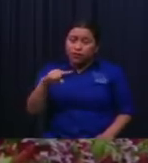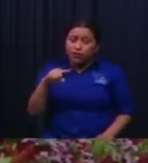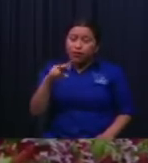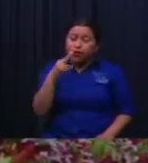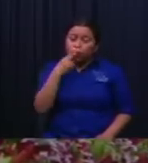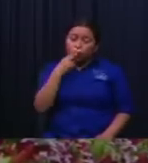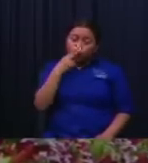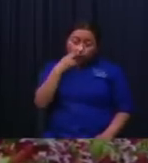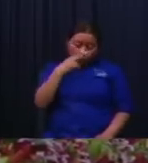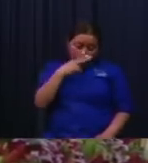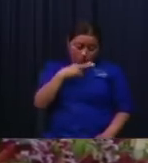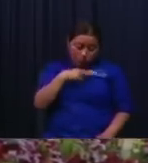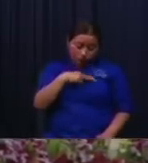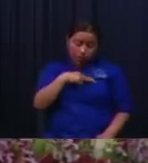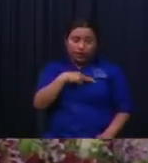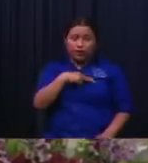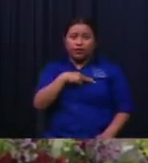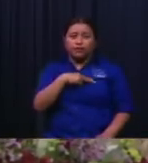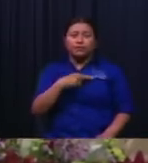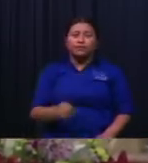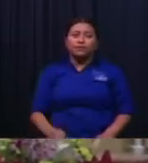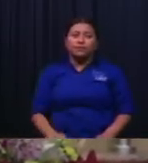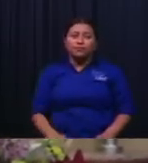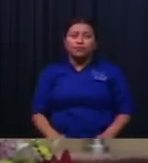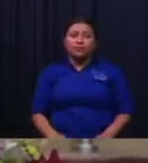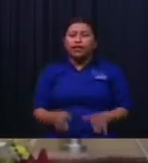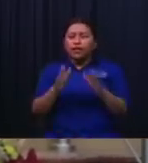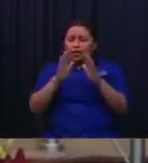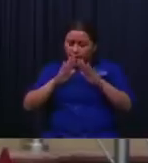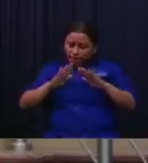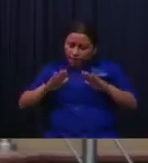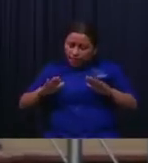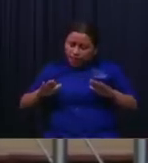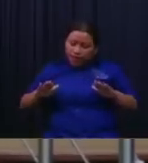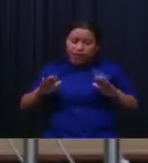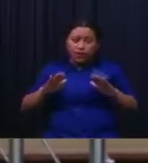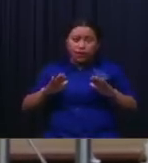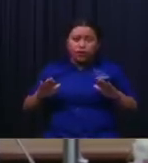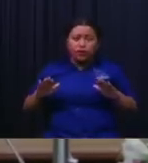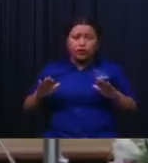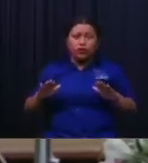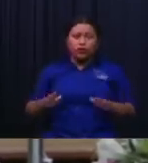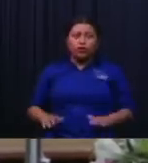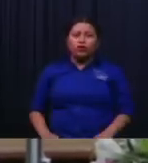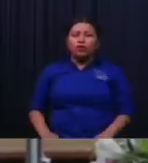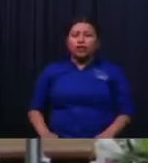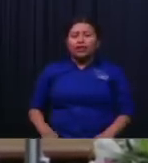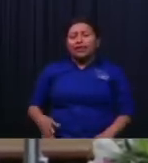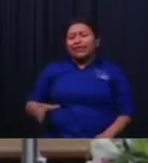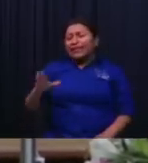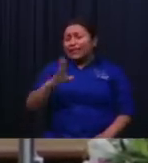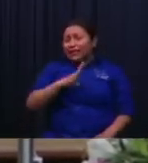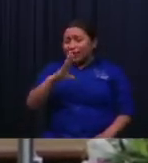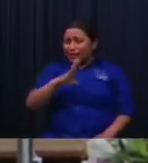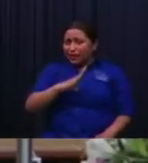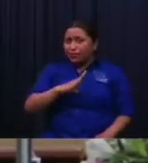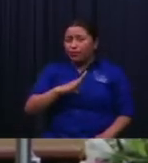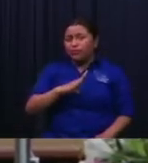manso y humilde. Pero nosotros debemos de alcanzar una humildad, hermano, y